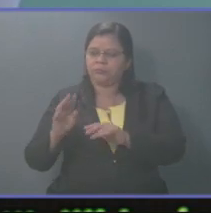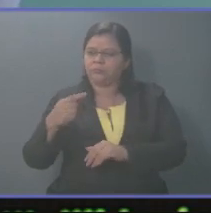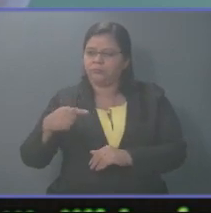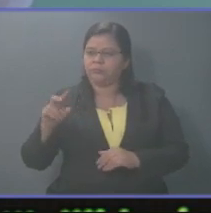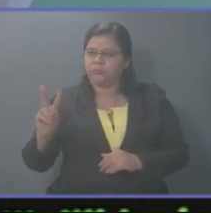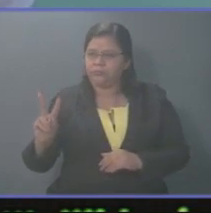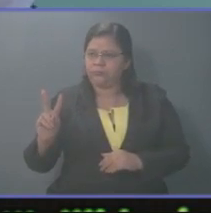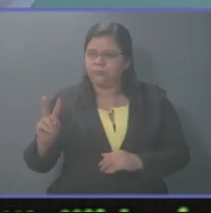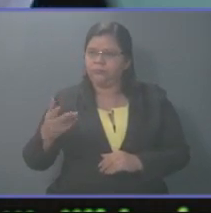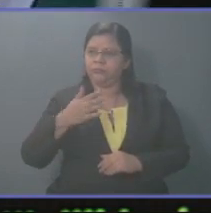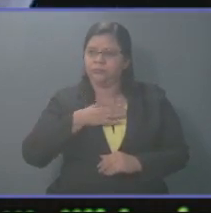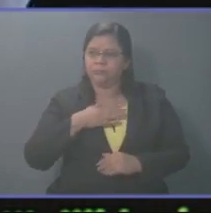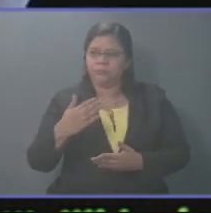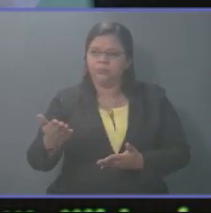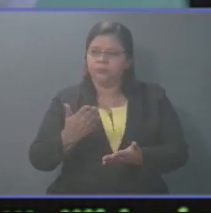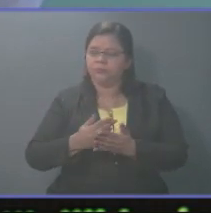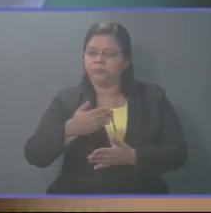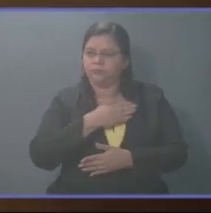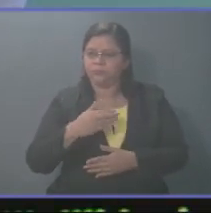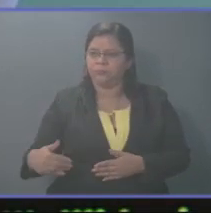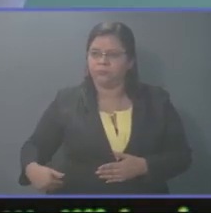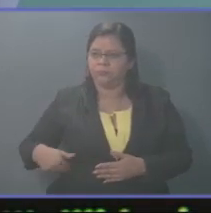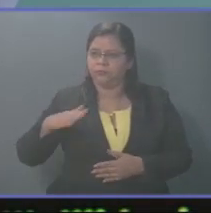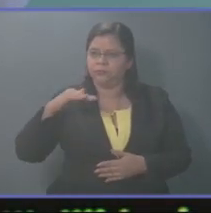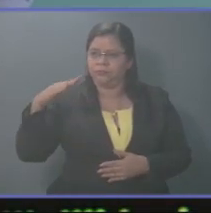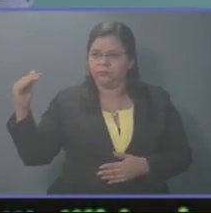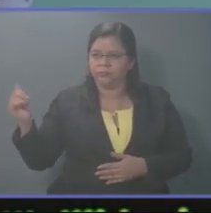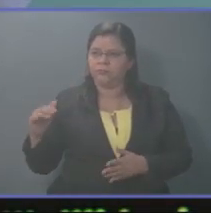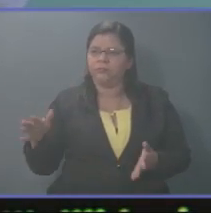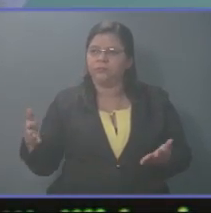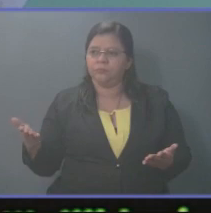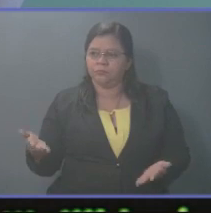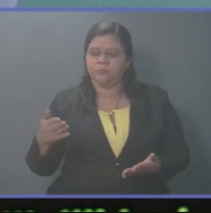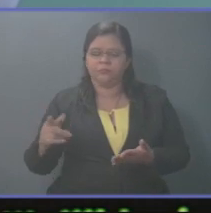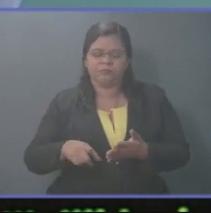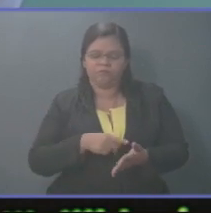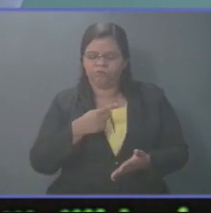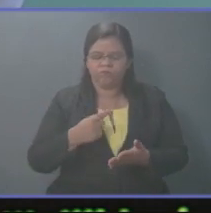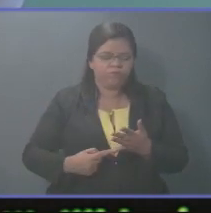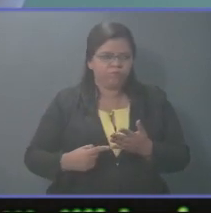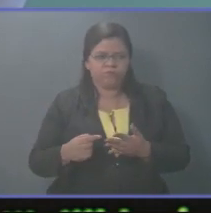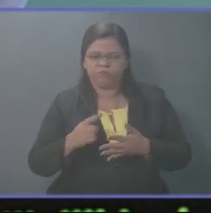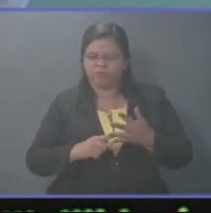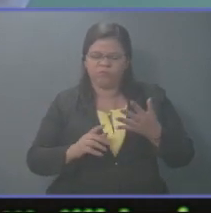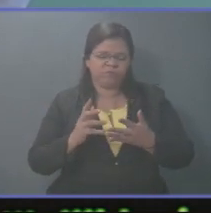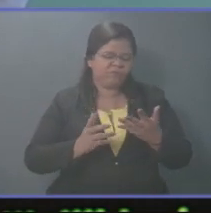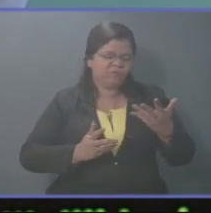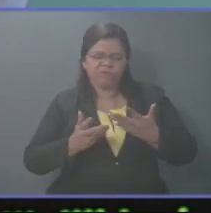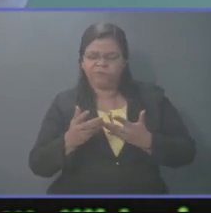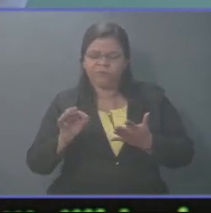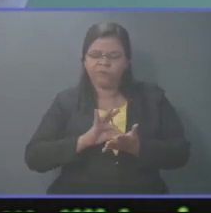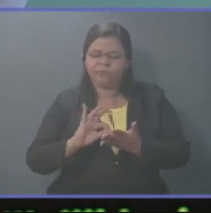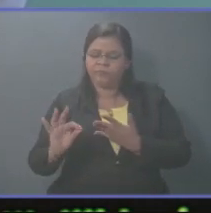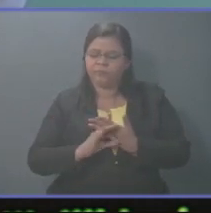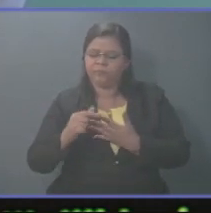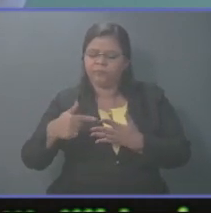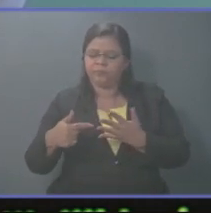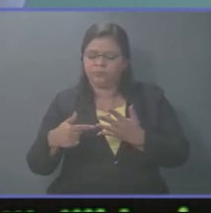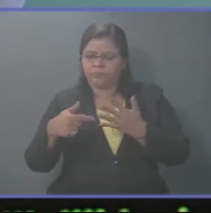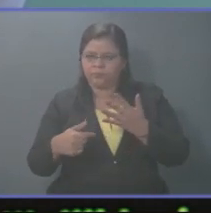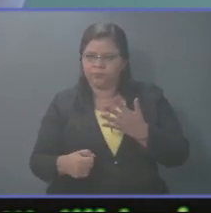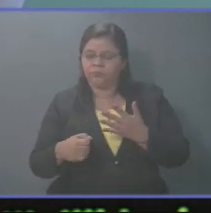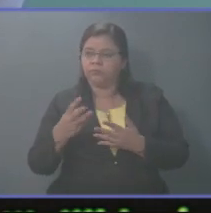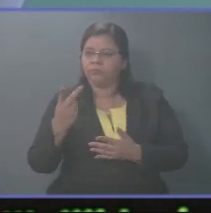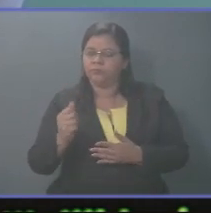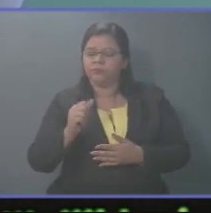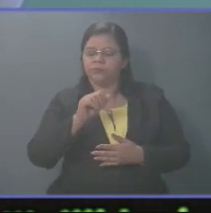955-6-2019-2, que contiene nota del presidente de la República devolviendo vetado por inconstitucional el proyecto de decreto legislativo